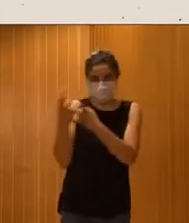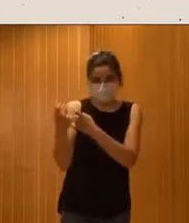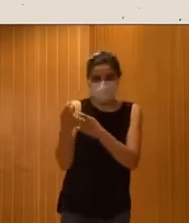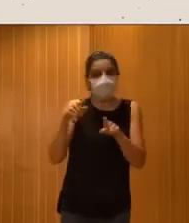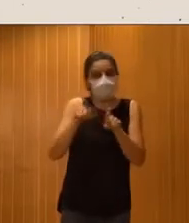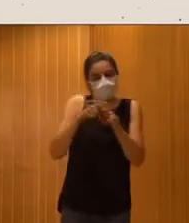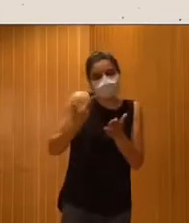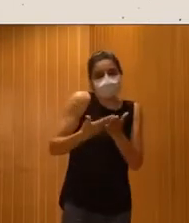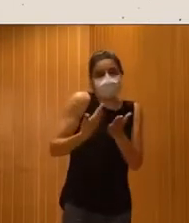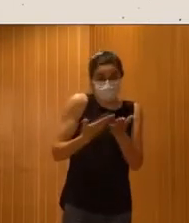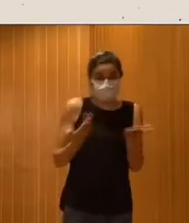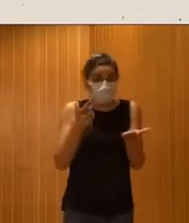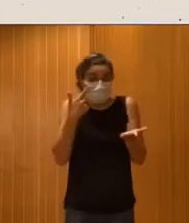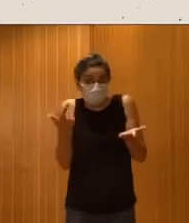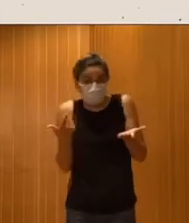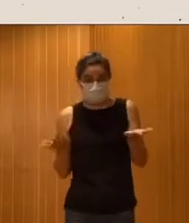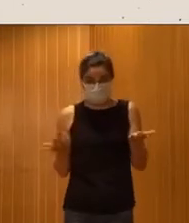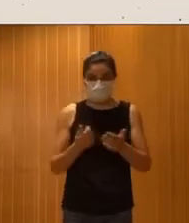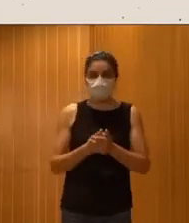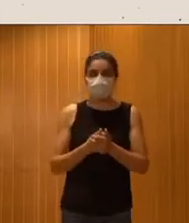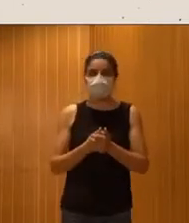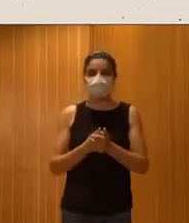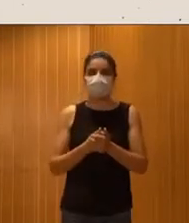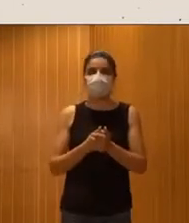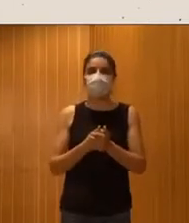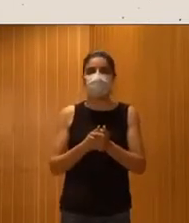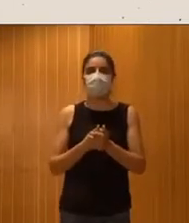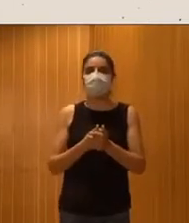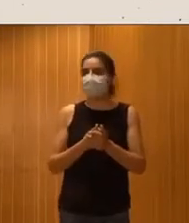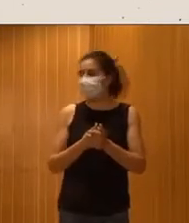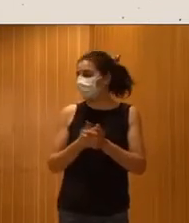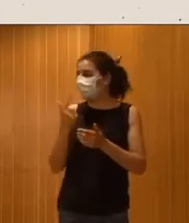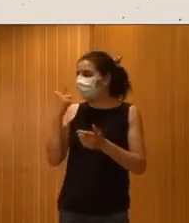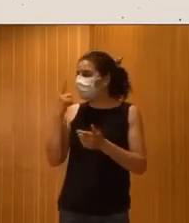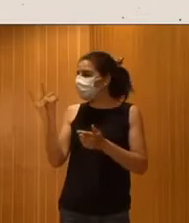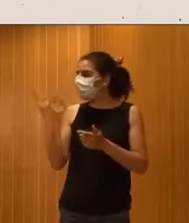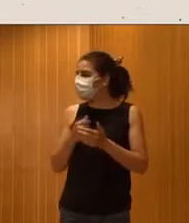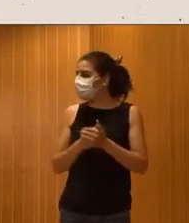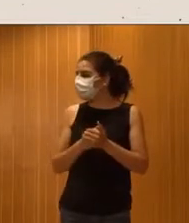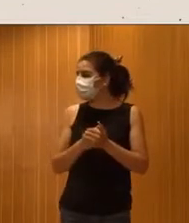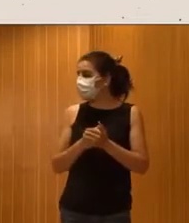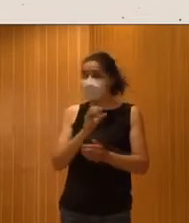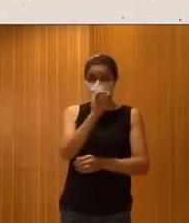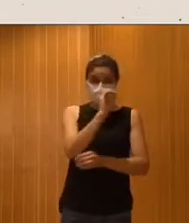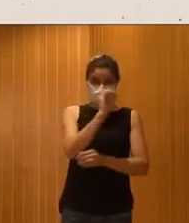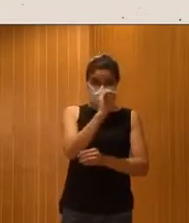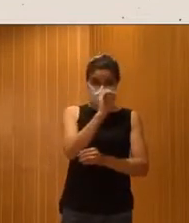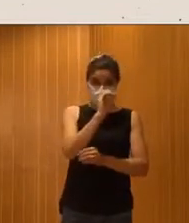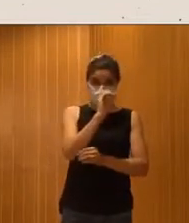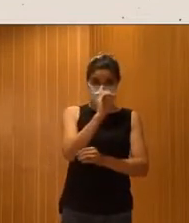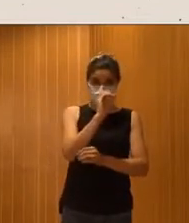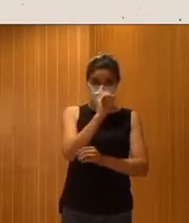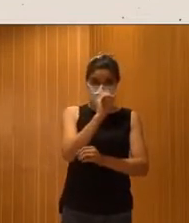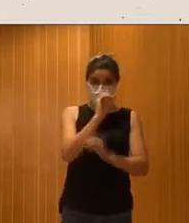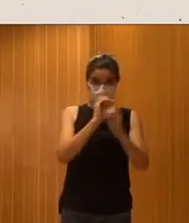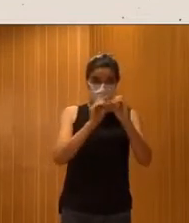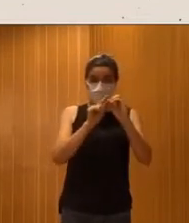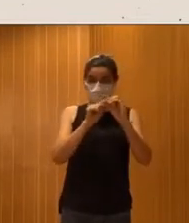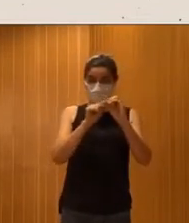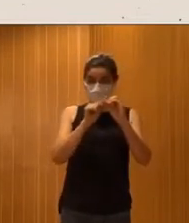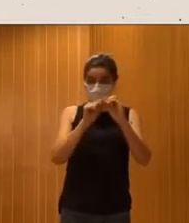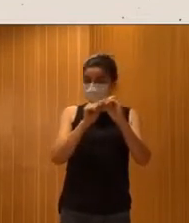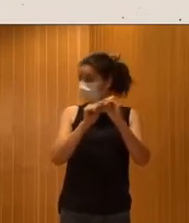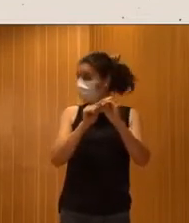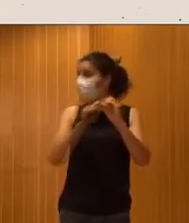para validarlo también, ¿no? Aquí lo que vemos es, en el cero, si lo veis, ahí es donde tenemos o sea,